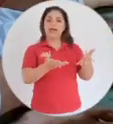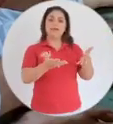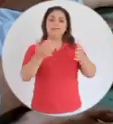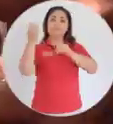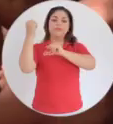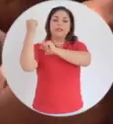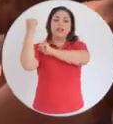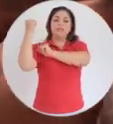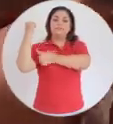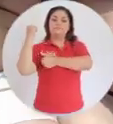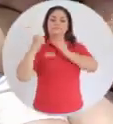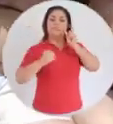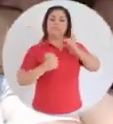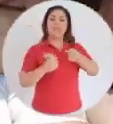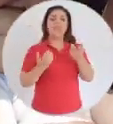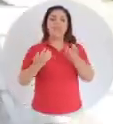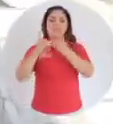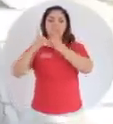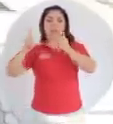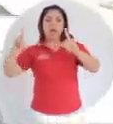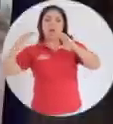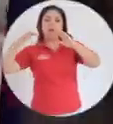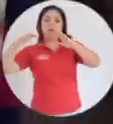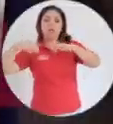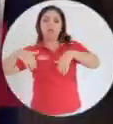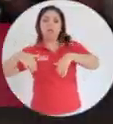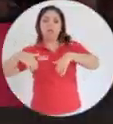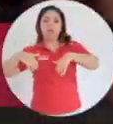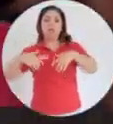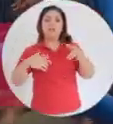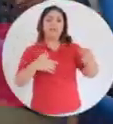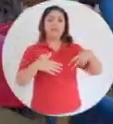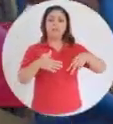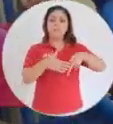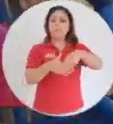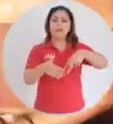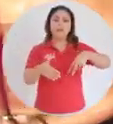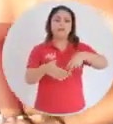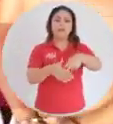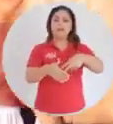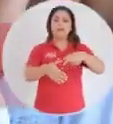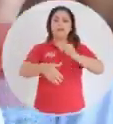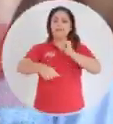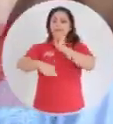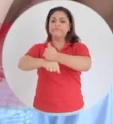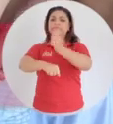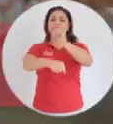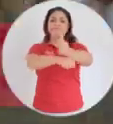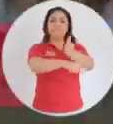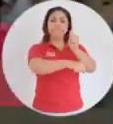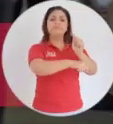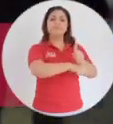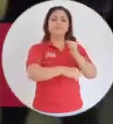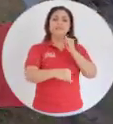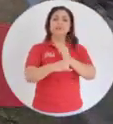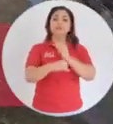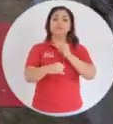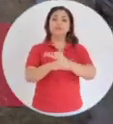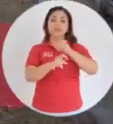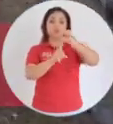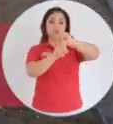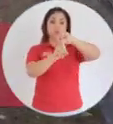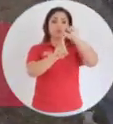por lo tanto erosionan la democracia y a la vez impiden que se consoliden las instituciones a